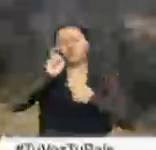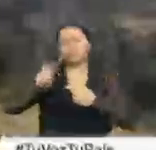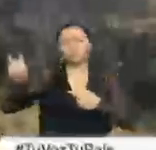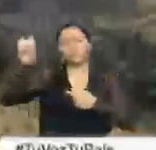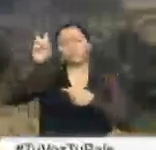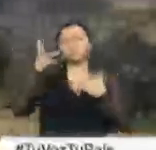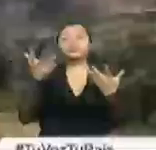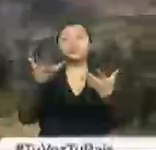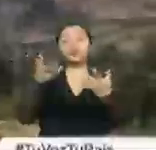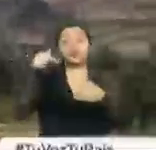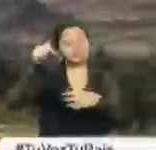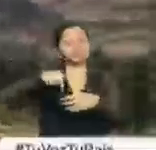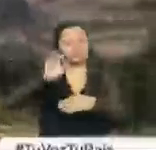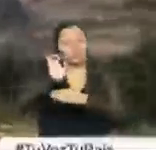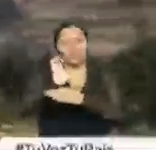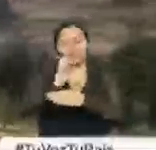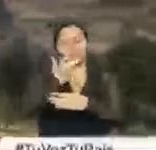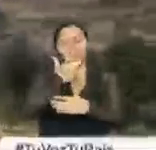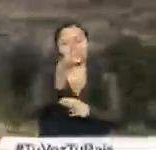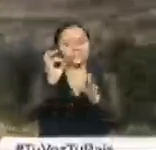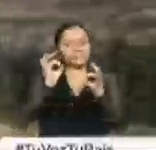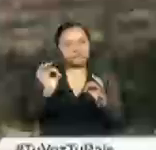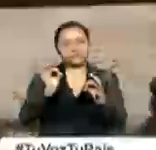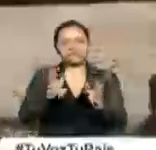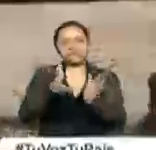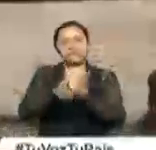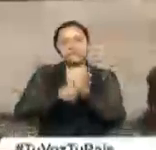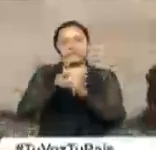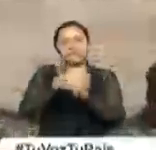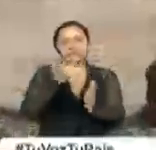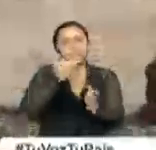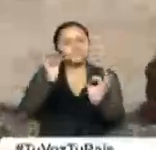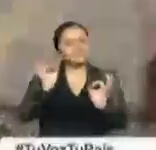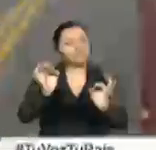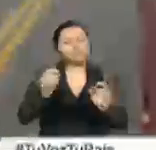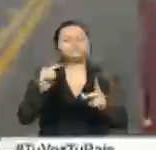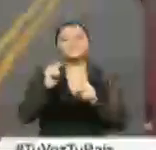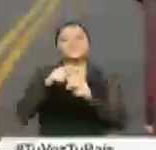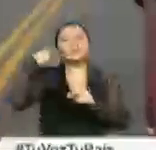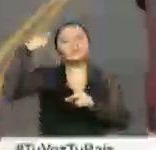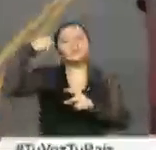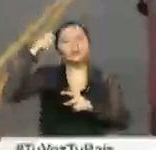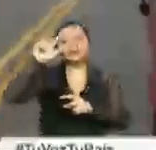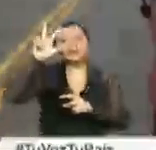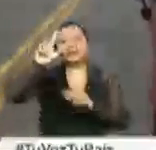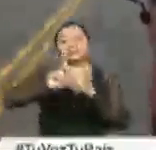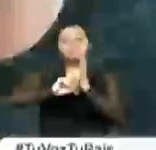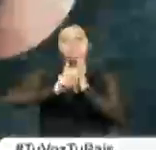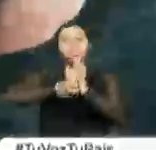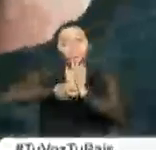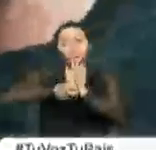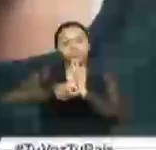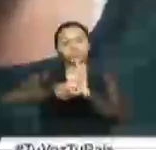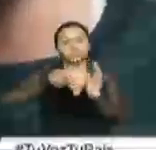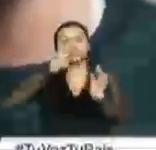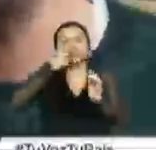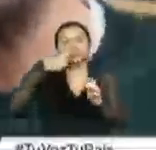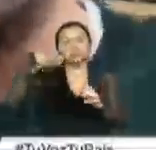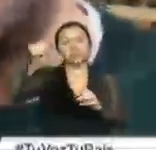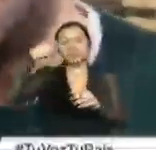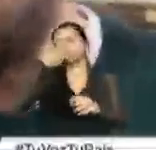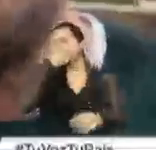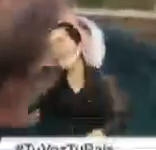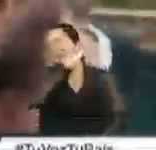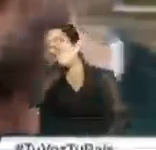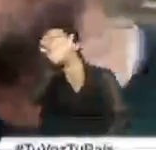Sierra Ecuatoriana y el tren crucero. En un video de más de 3 minutos, el bloguero de viajes Steve Hanisch resalta